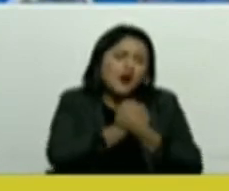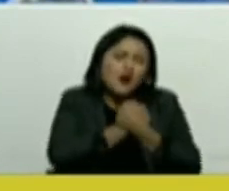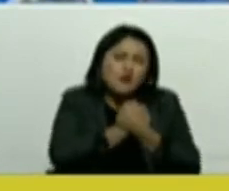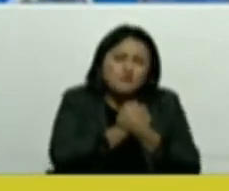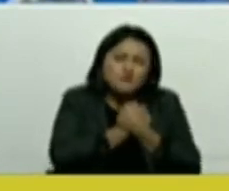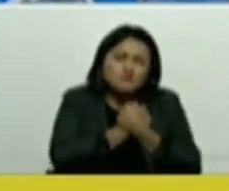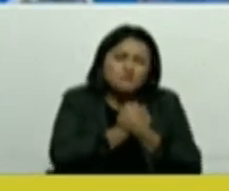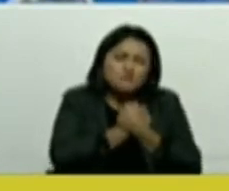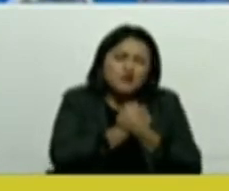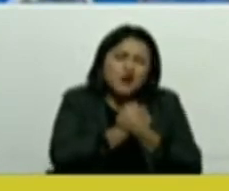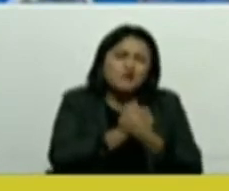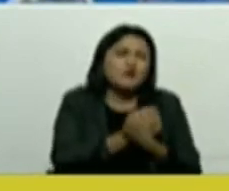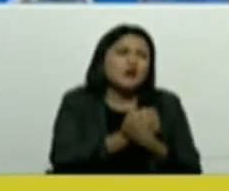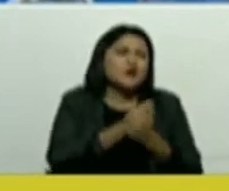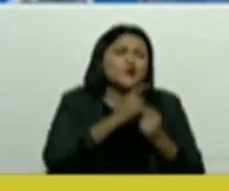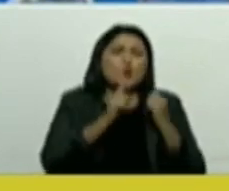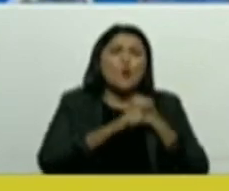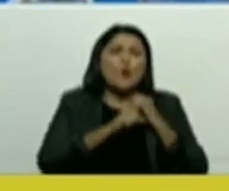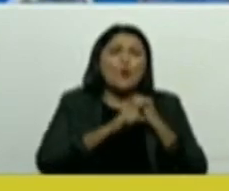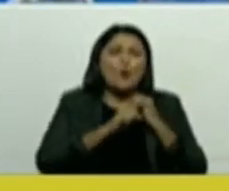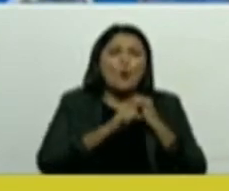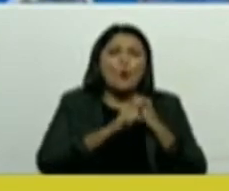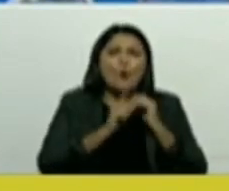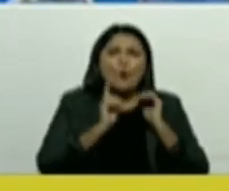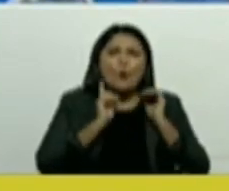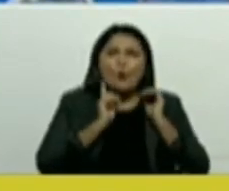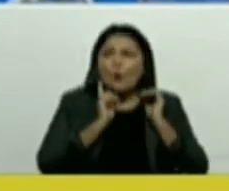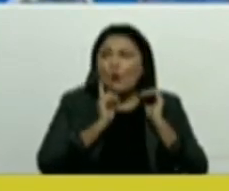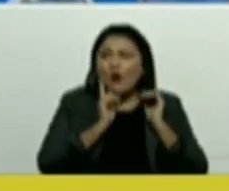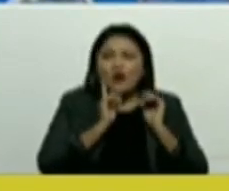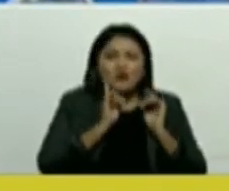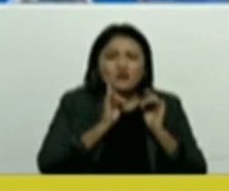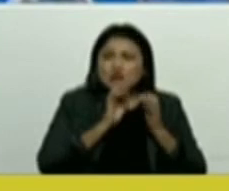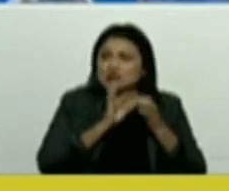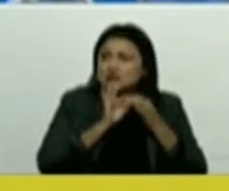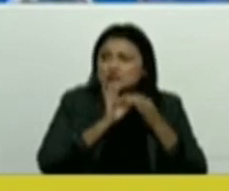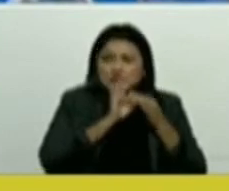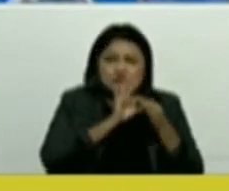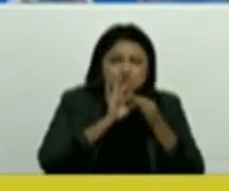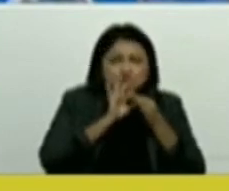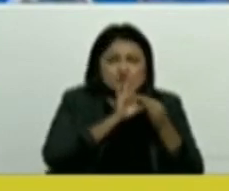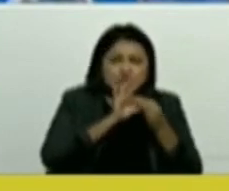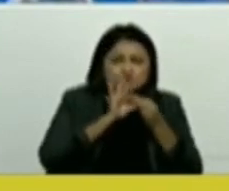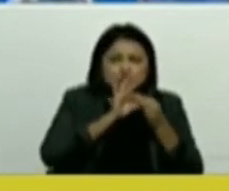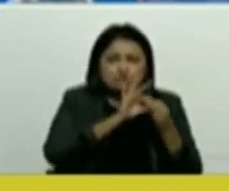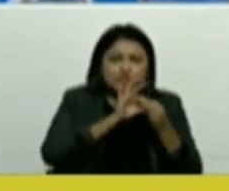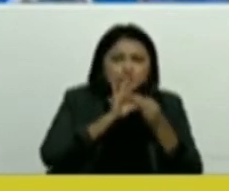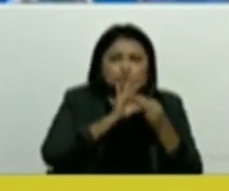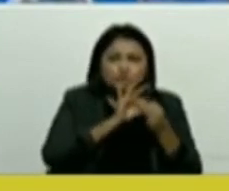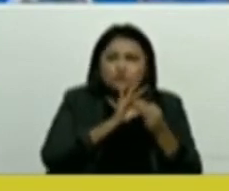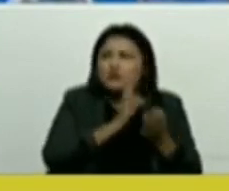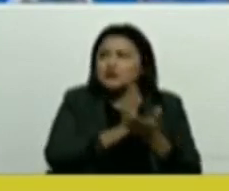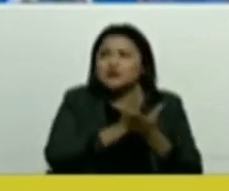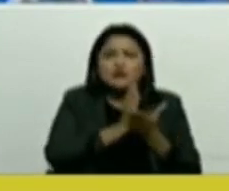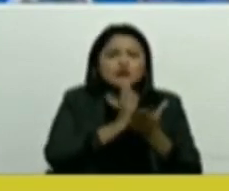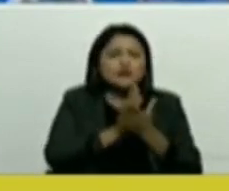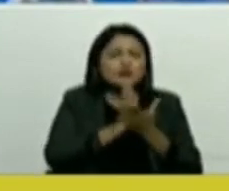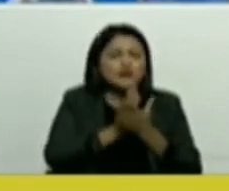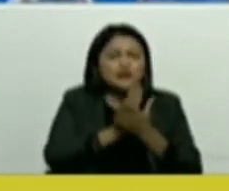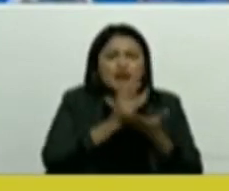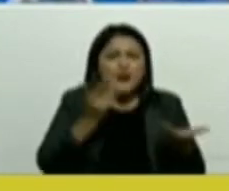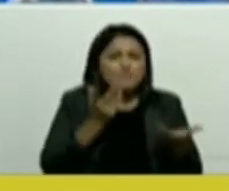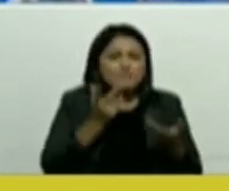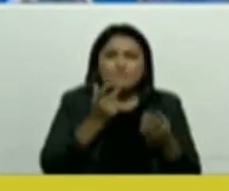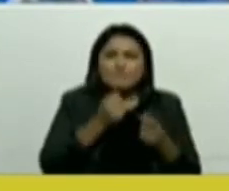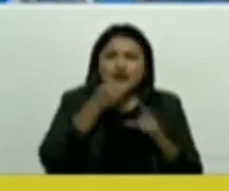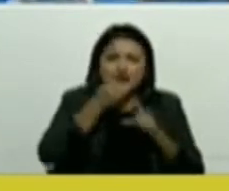amaba de una forma como si fuera un empecinamiento que lo llevaba a montarse